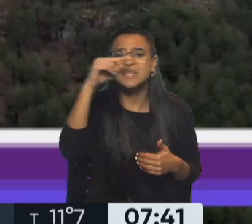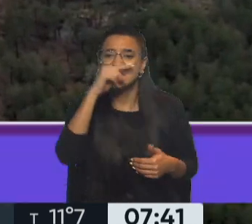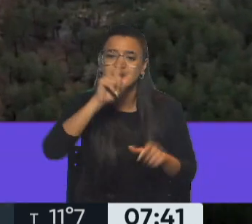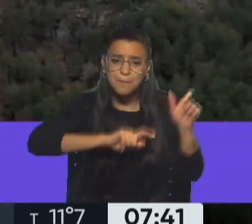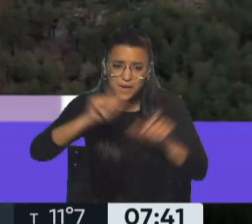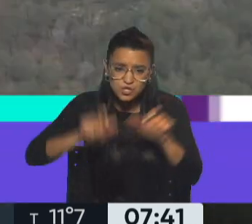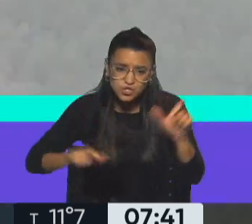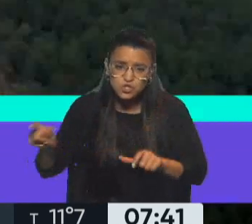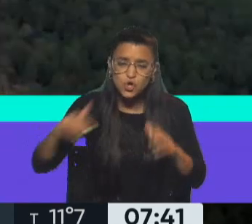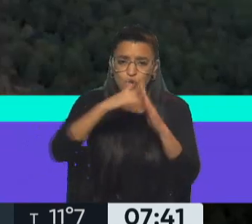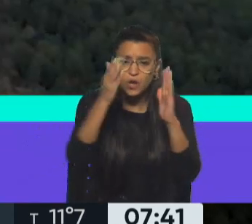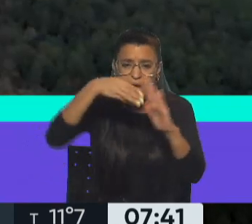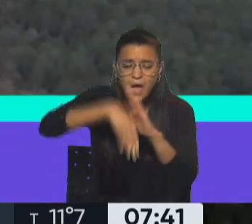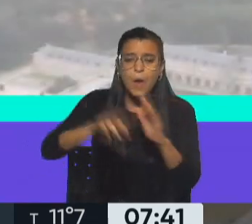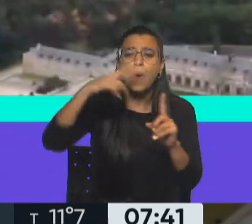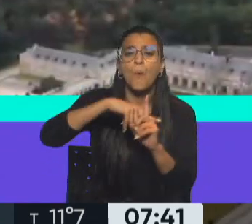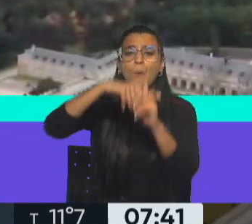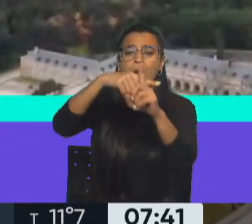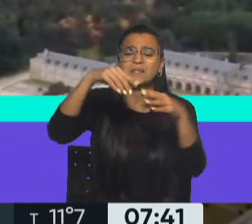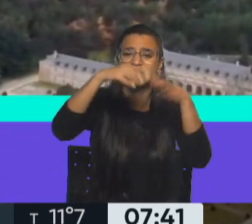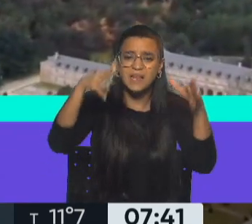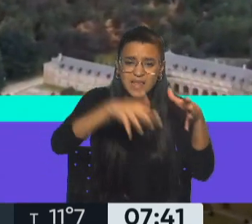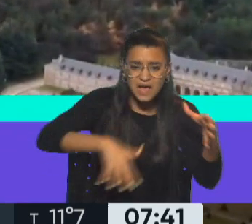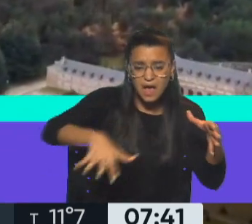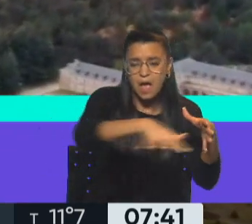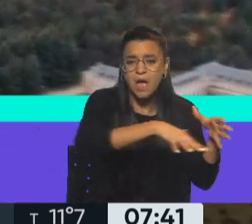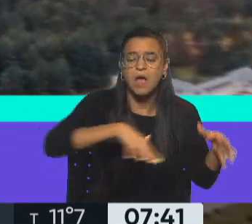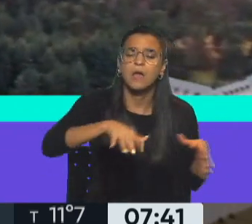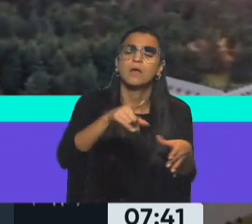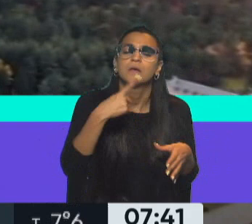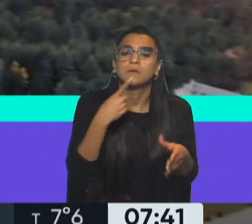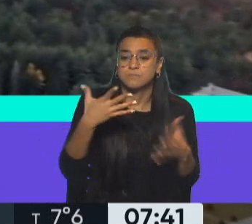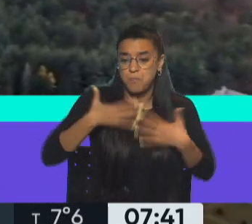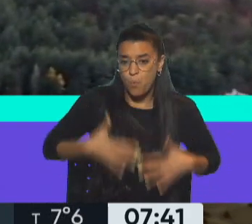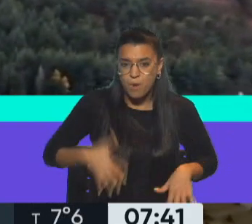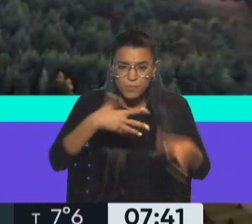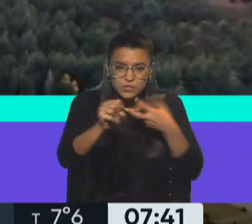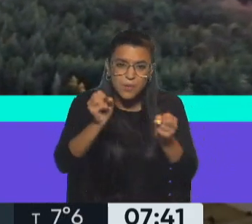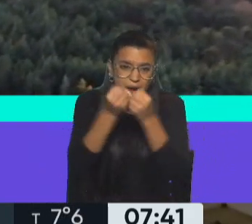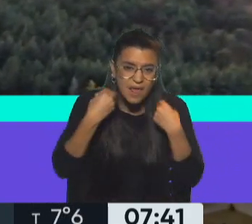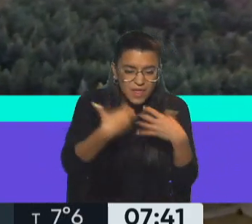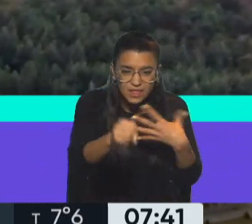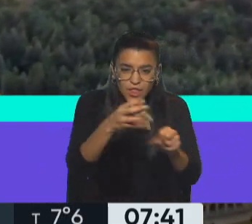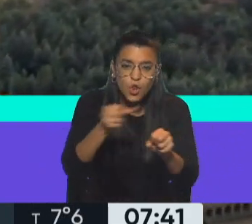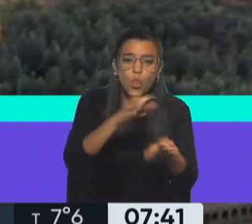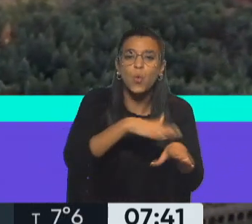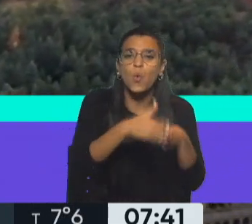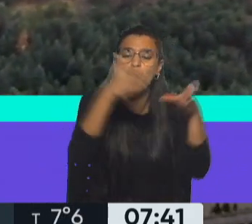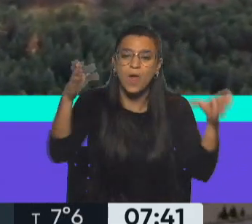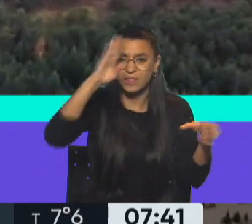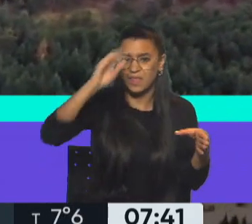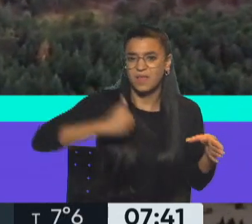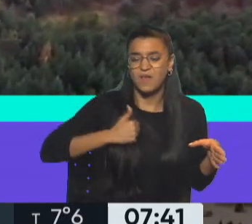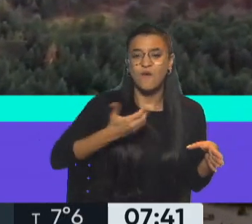personas en las criptas de la Basílica del Valle de los Caídos, cuyos restos fueron llevados clandestinamente hasta ahí durante la dictadura de